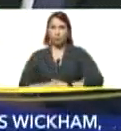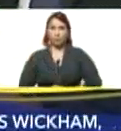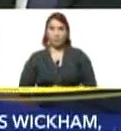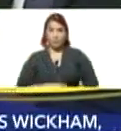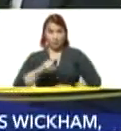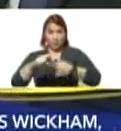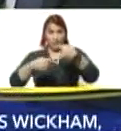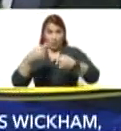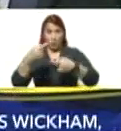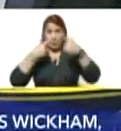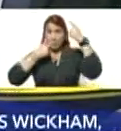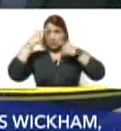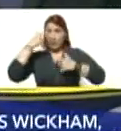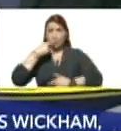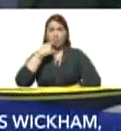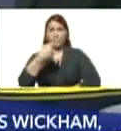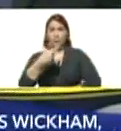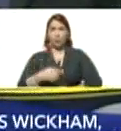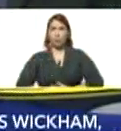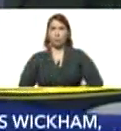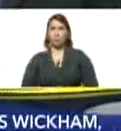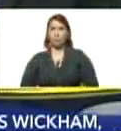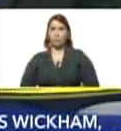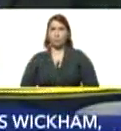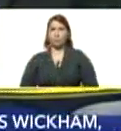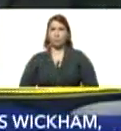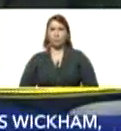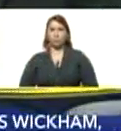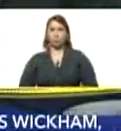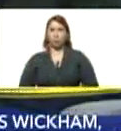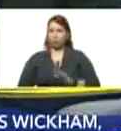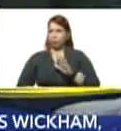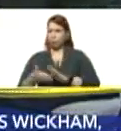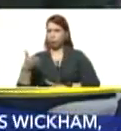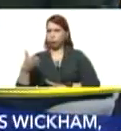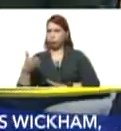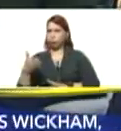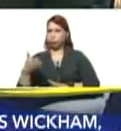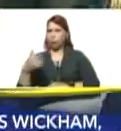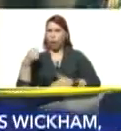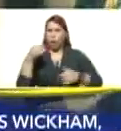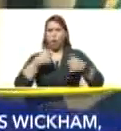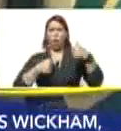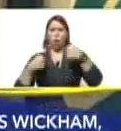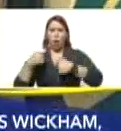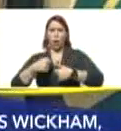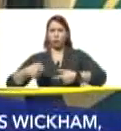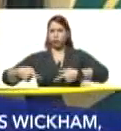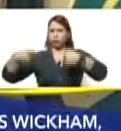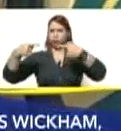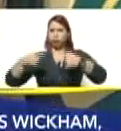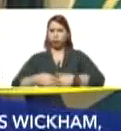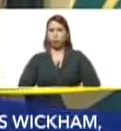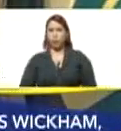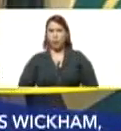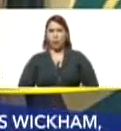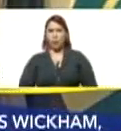Luego Chávez dijo que había ido a un combate de boxeo con una mano